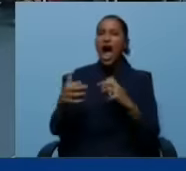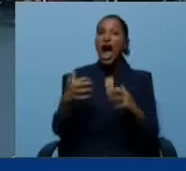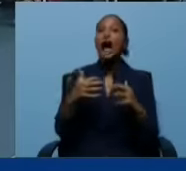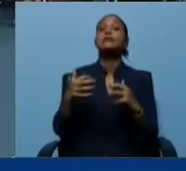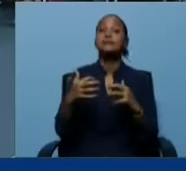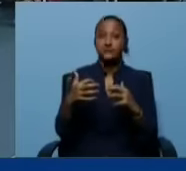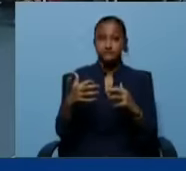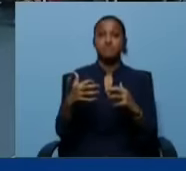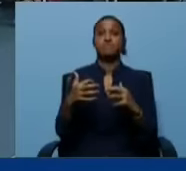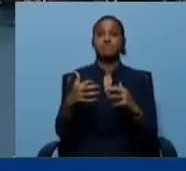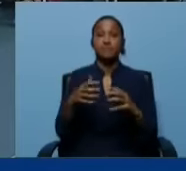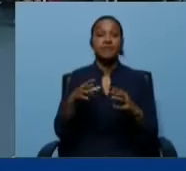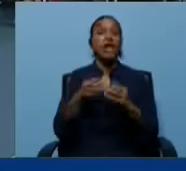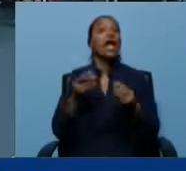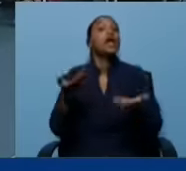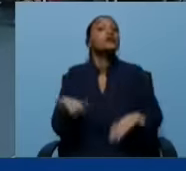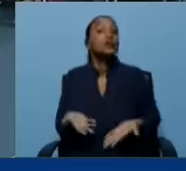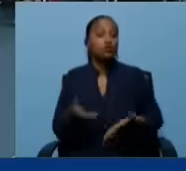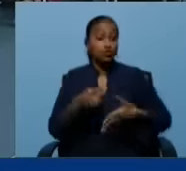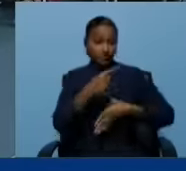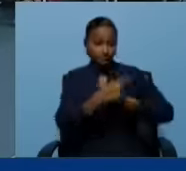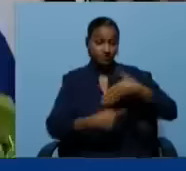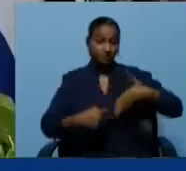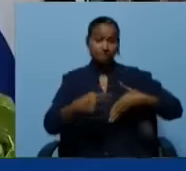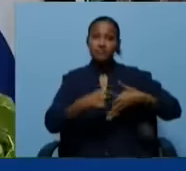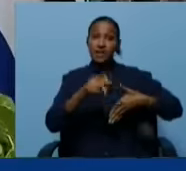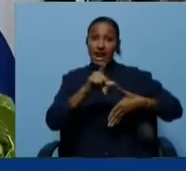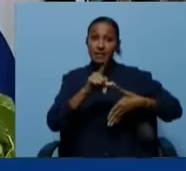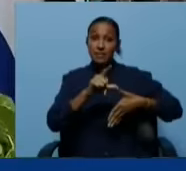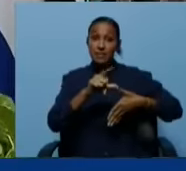al norte de nuestra América